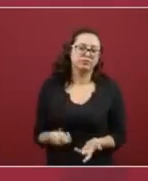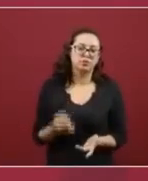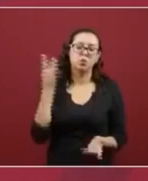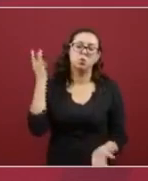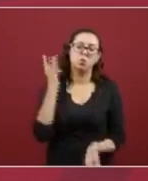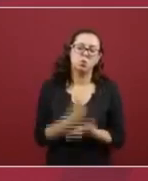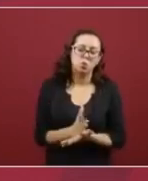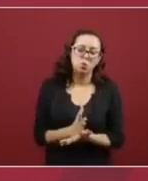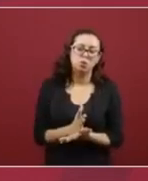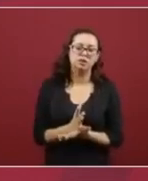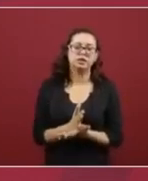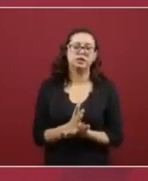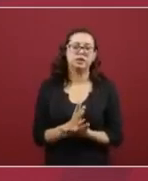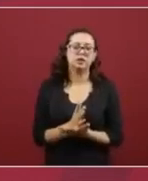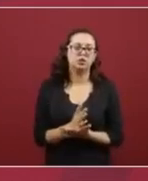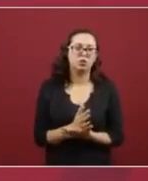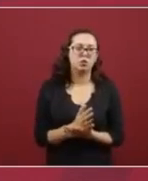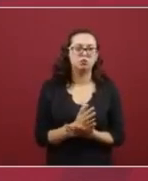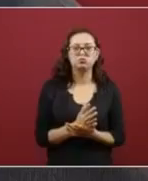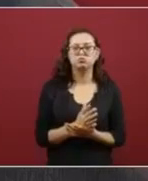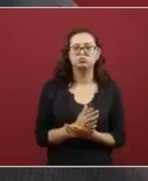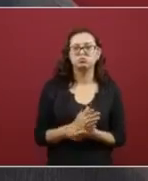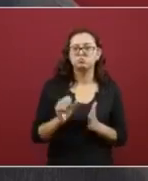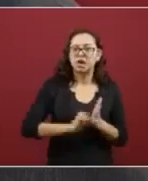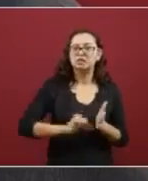dinero para pagar colegiatura,